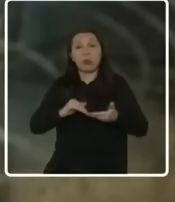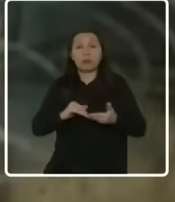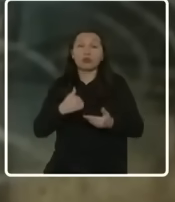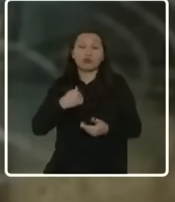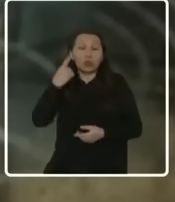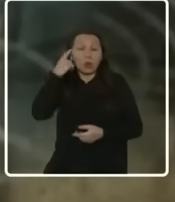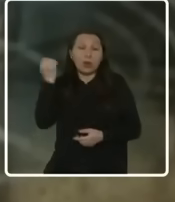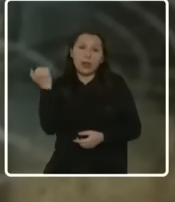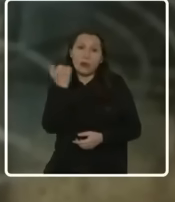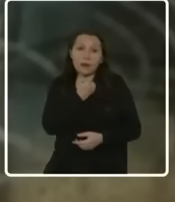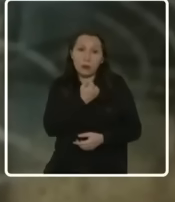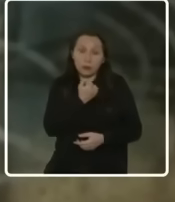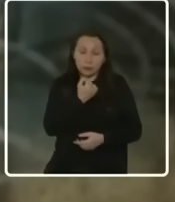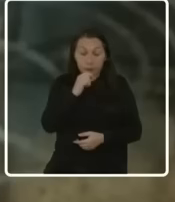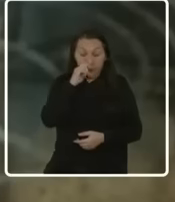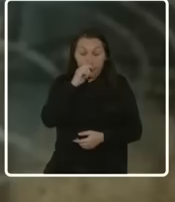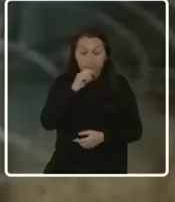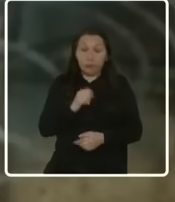fue un error. Ahora,